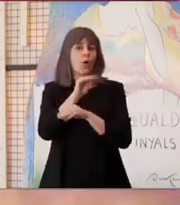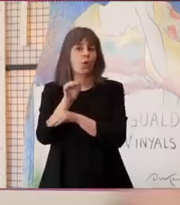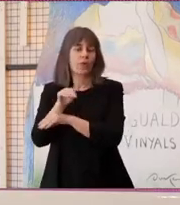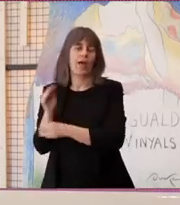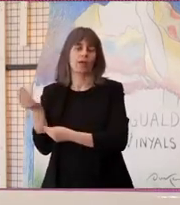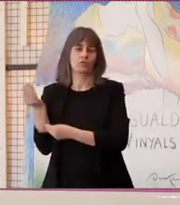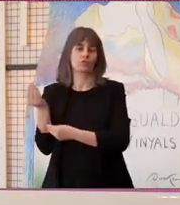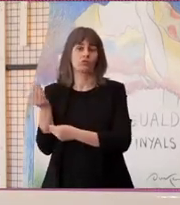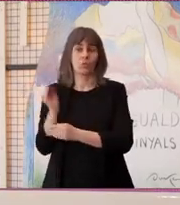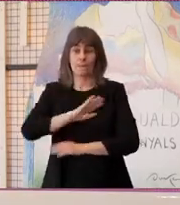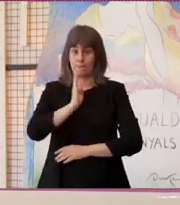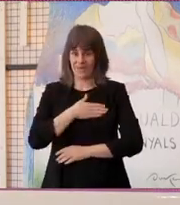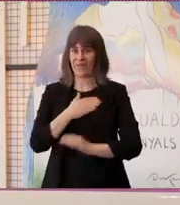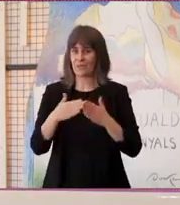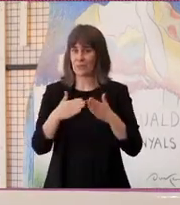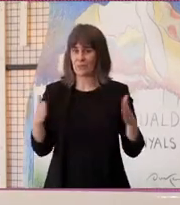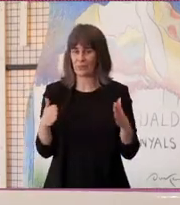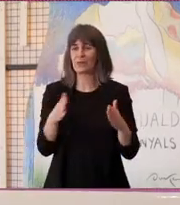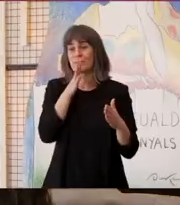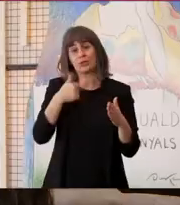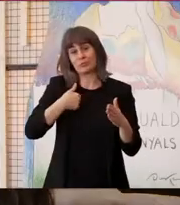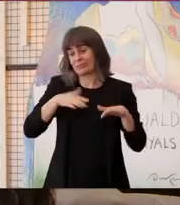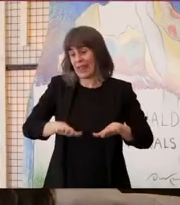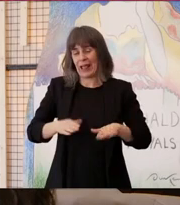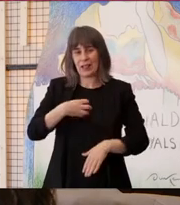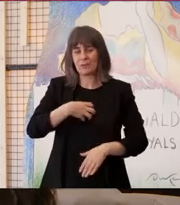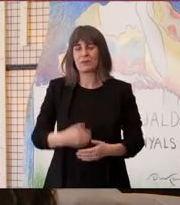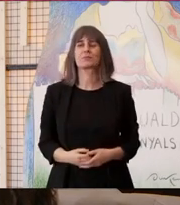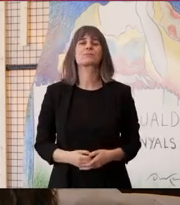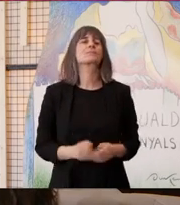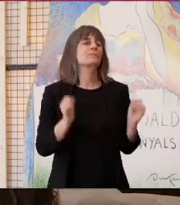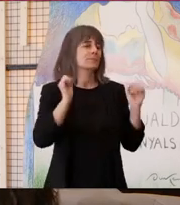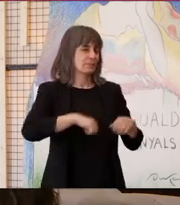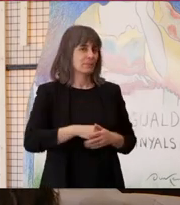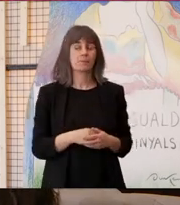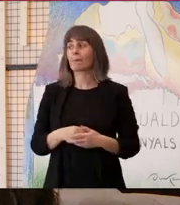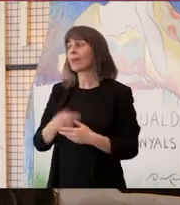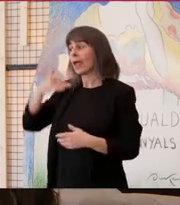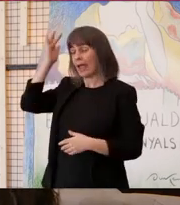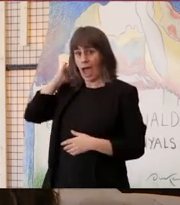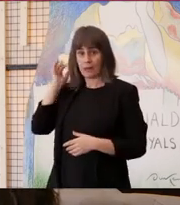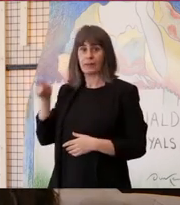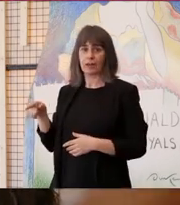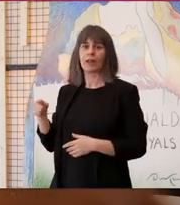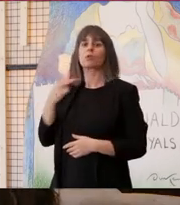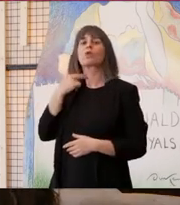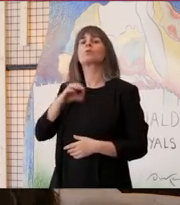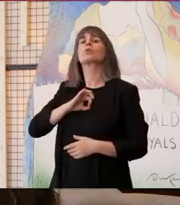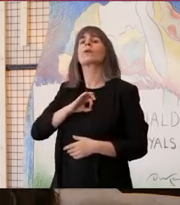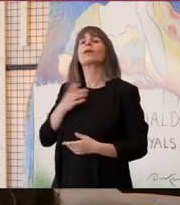inauguramos mañana y por eso me puedo quedar Carmela desde la diputación de pontevedra